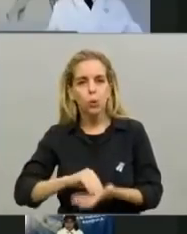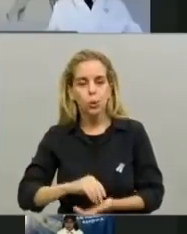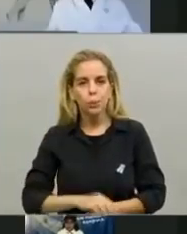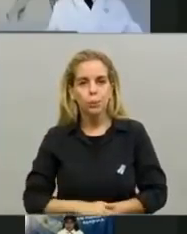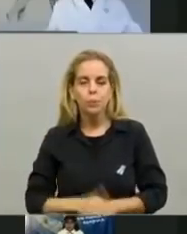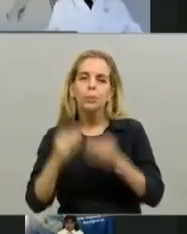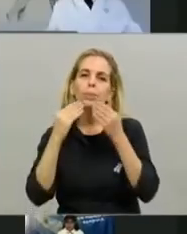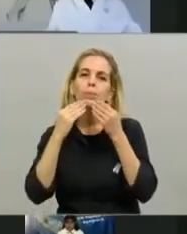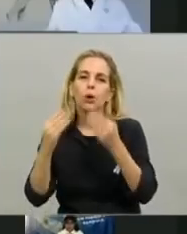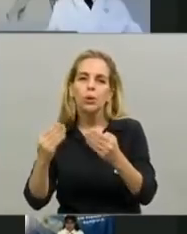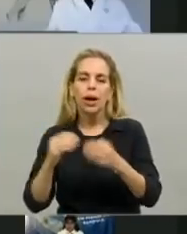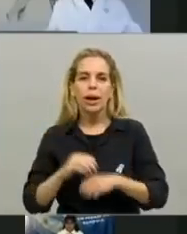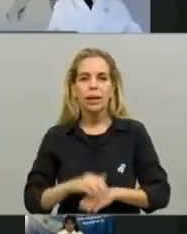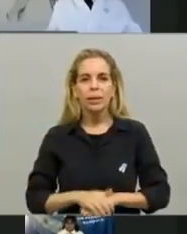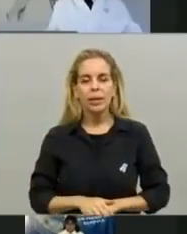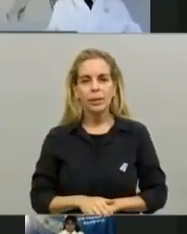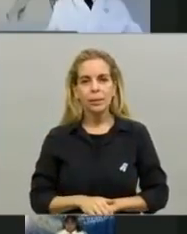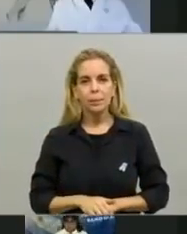Muchas gracias.